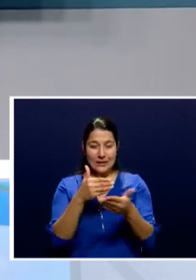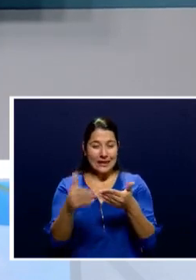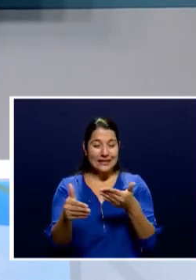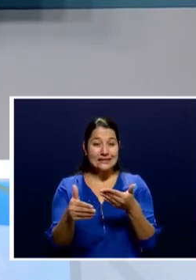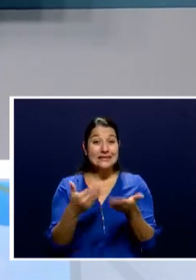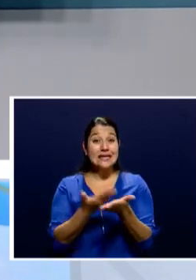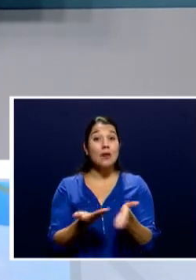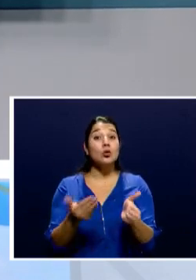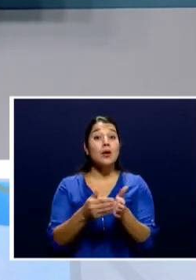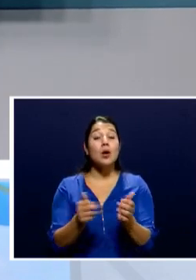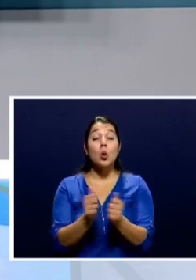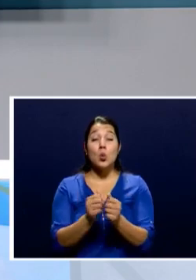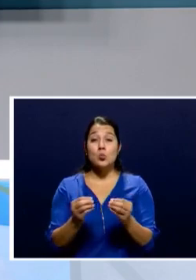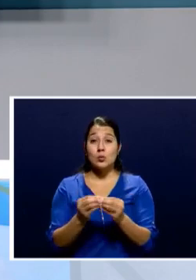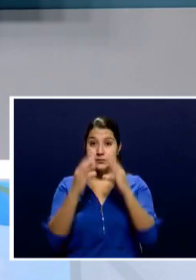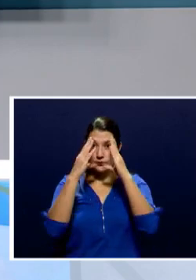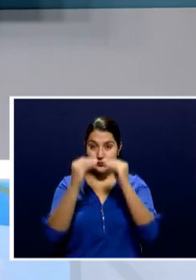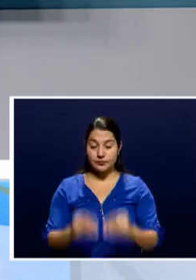venimos con mucho más.